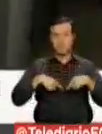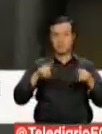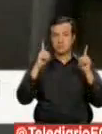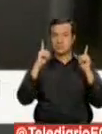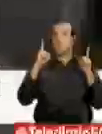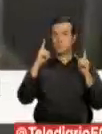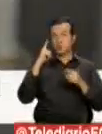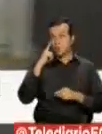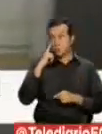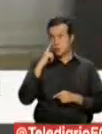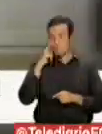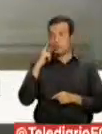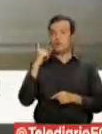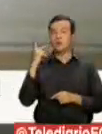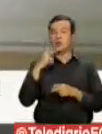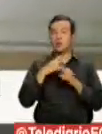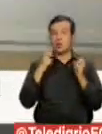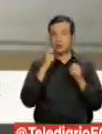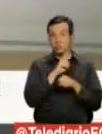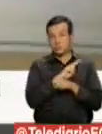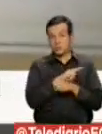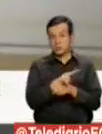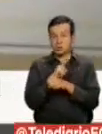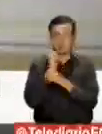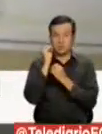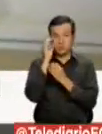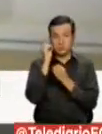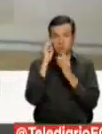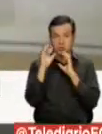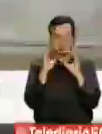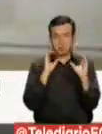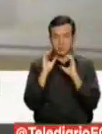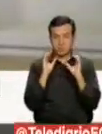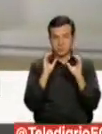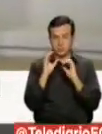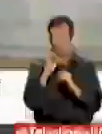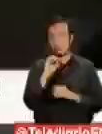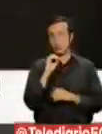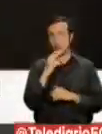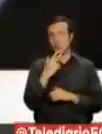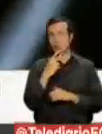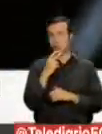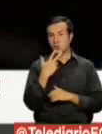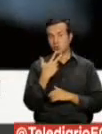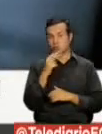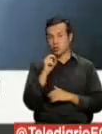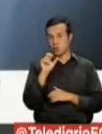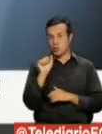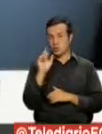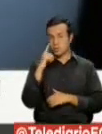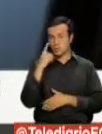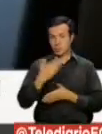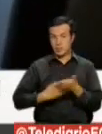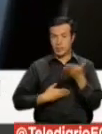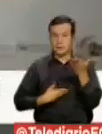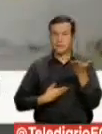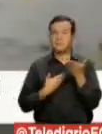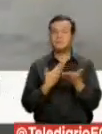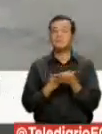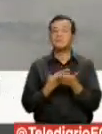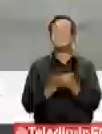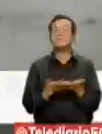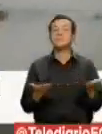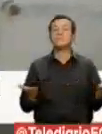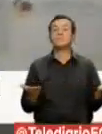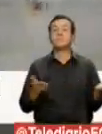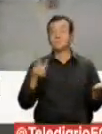para la búsqueda y captura del ex superintendente de Información y Comunicación, Carlos Ochoa. Según el documento remitido a Ecuador, el